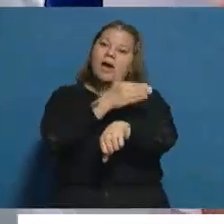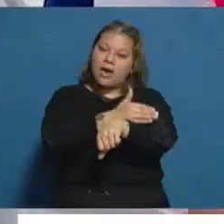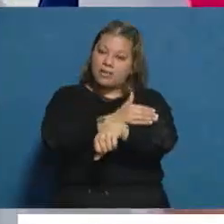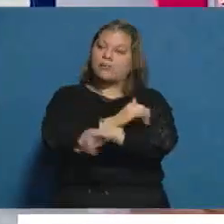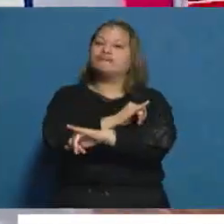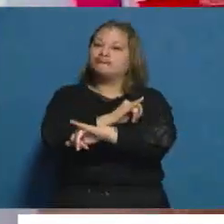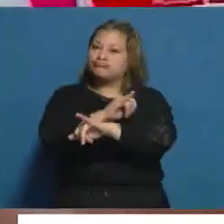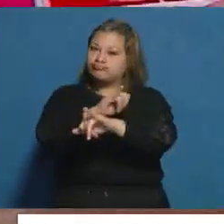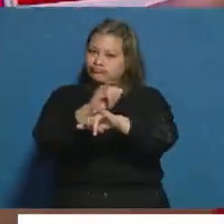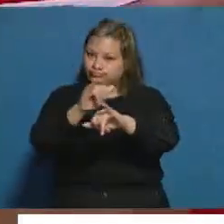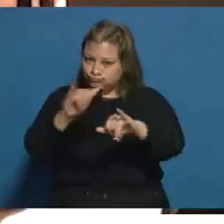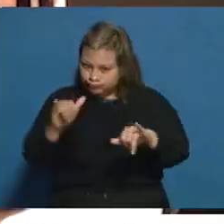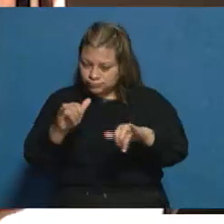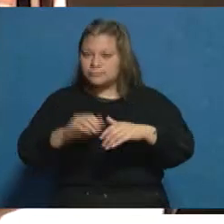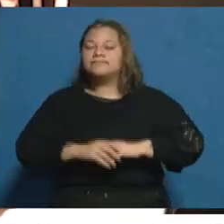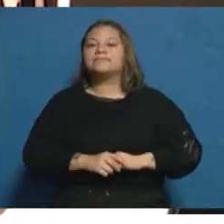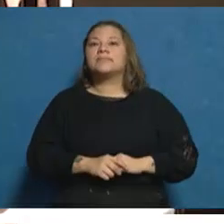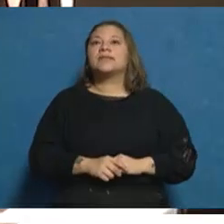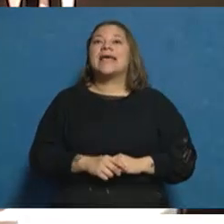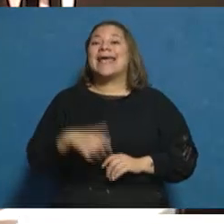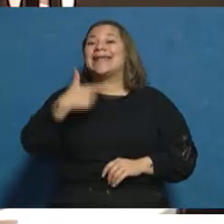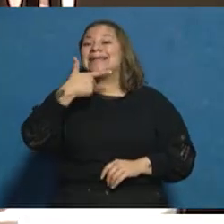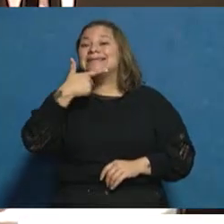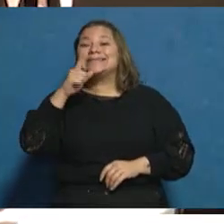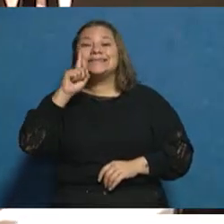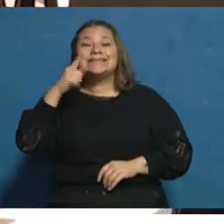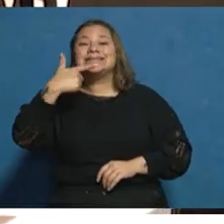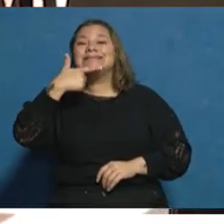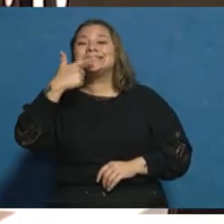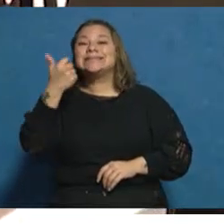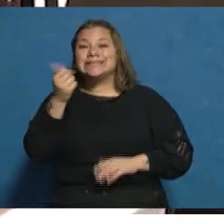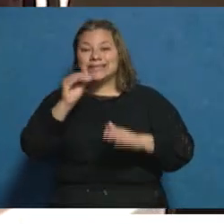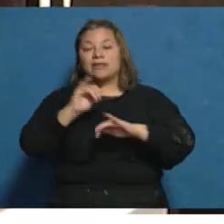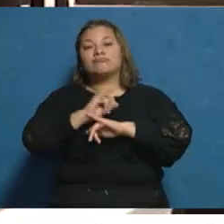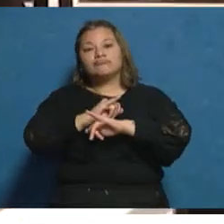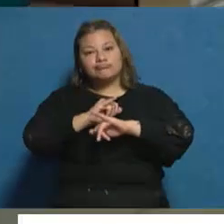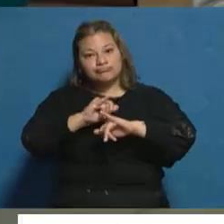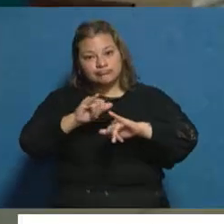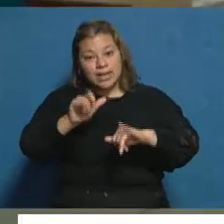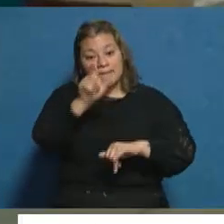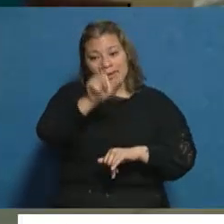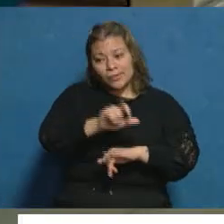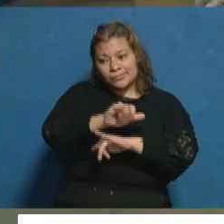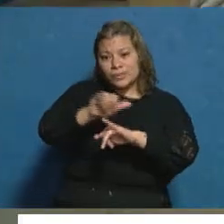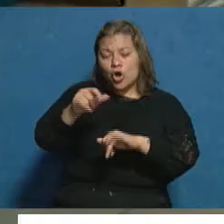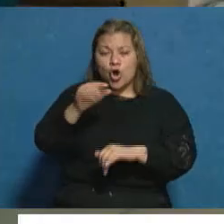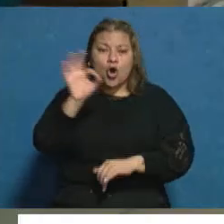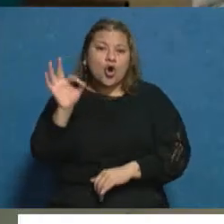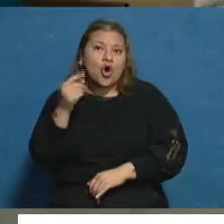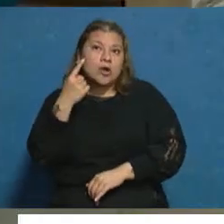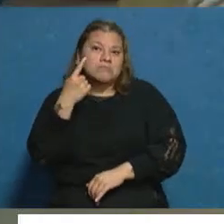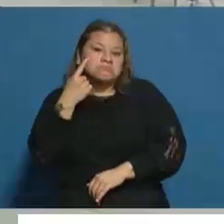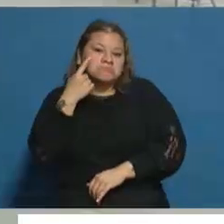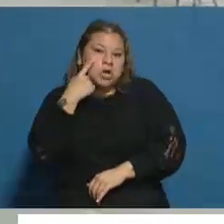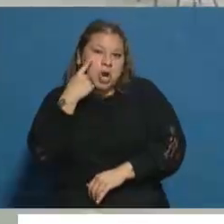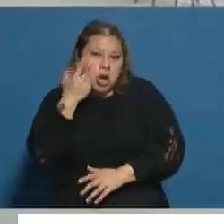de Información Sanitaria Argentino, SISA, por el personal de salud que asista al presunto damnificado o que tome conocimiento del